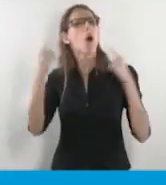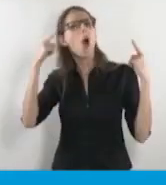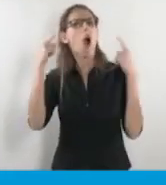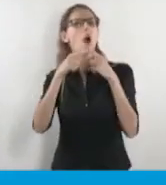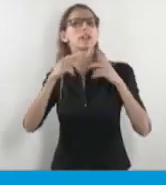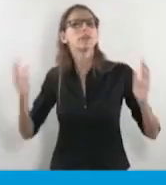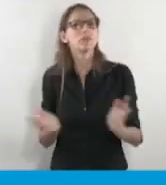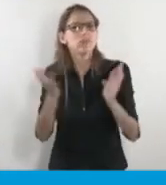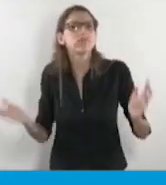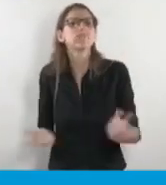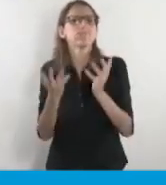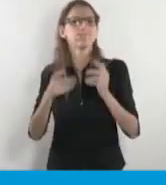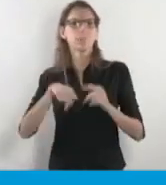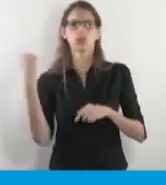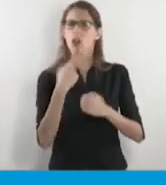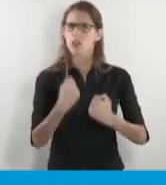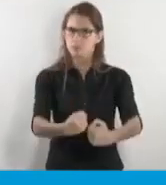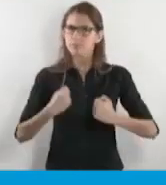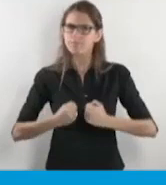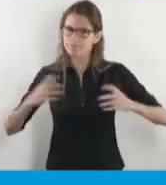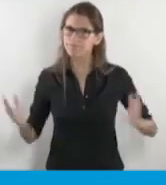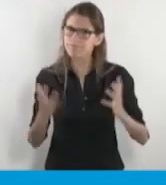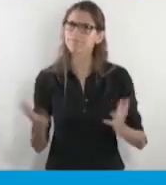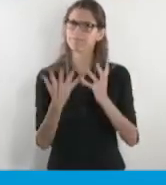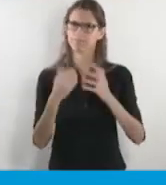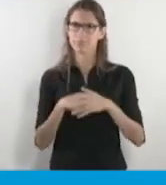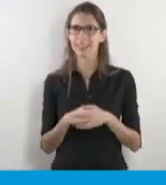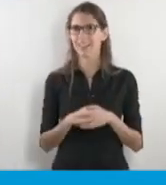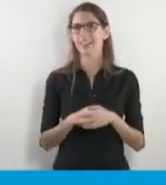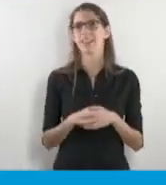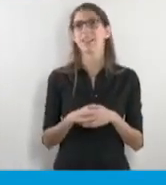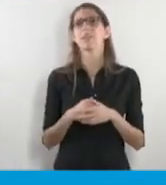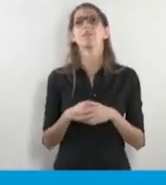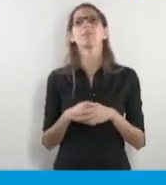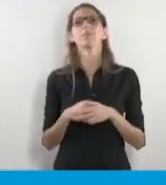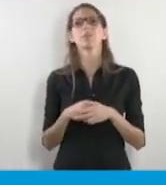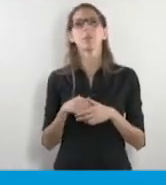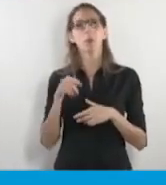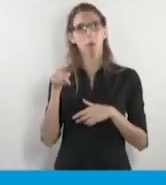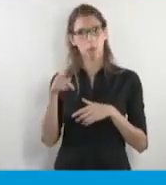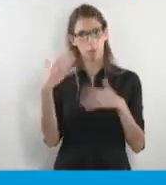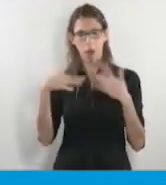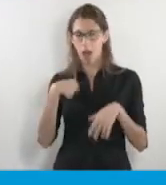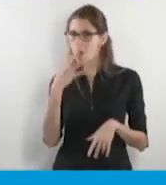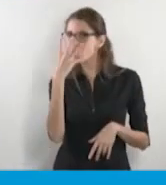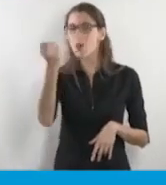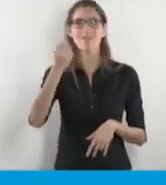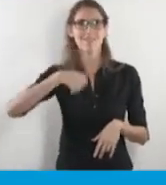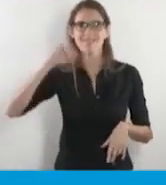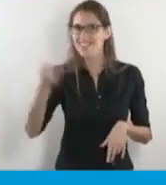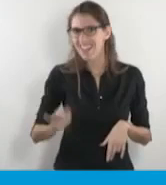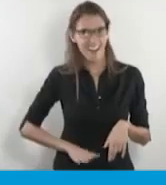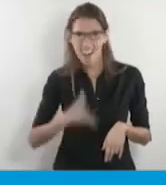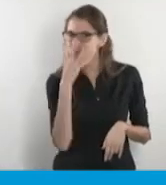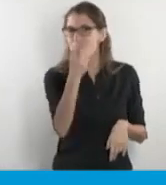guerra a la garra pincha en tu caso con muy poco me compraste yo